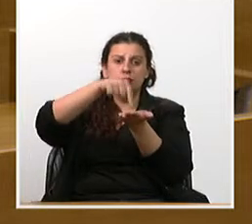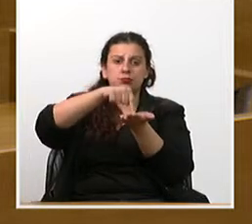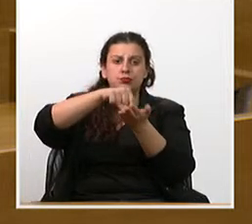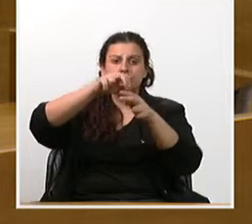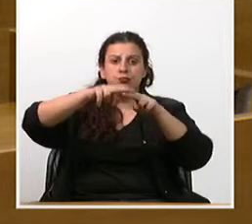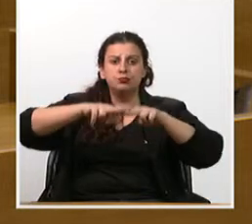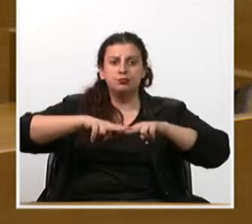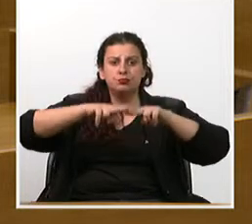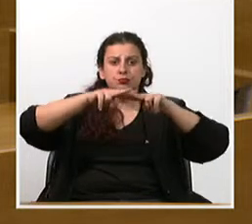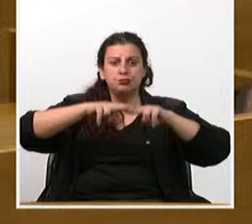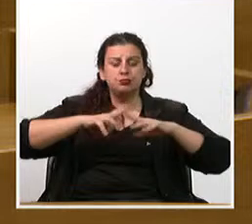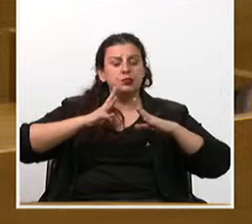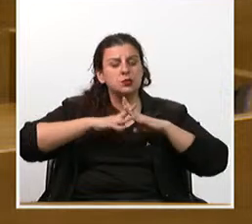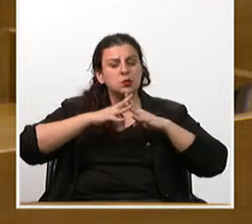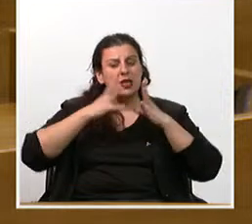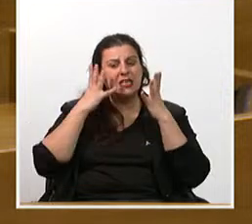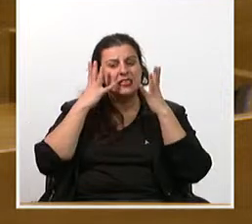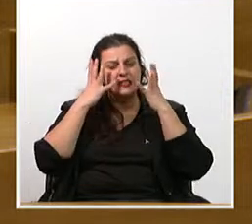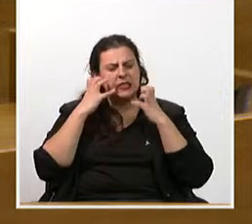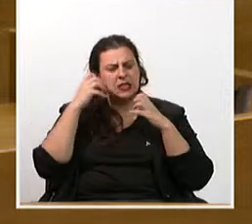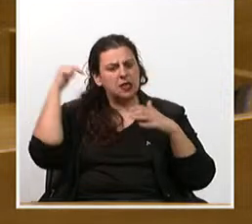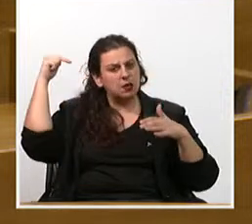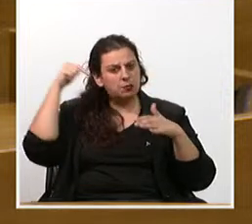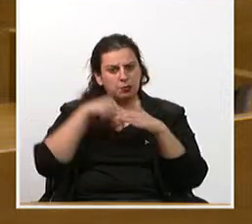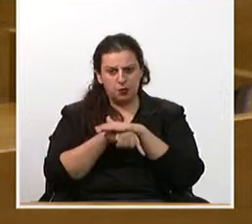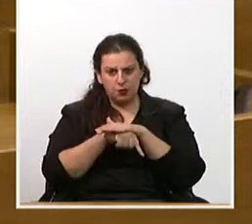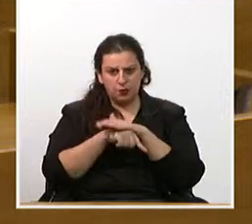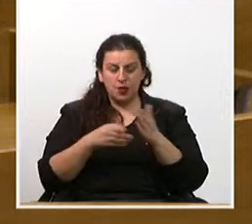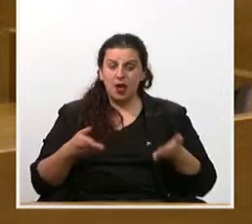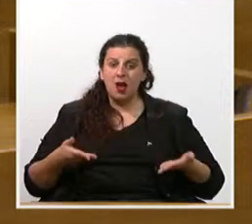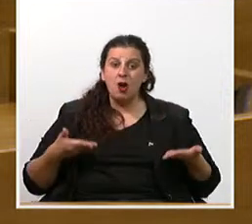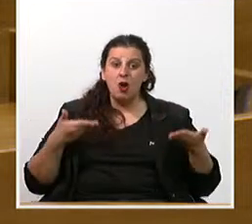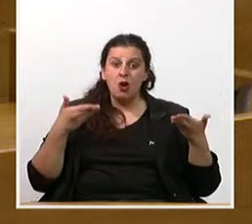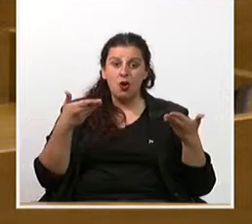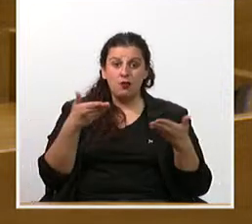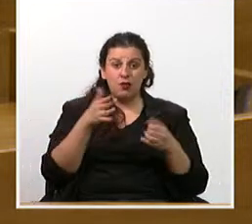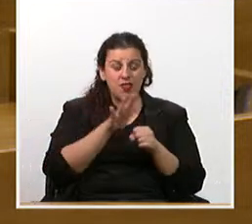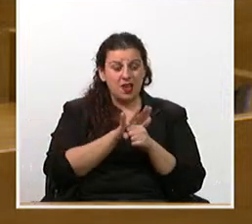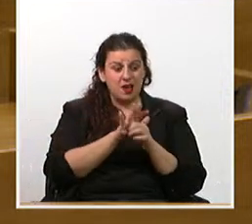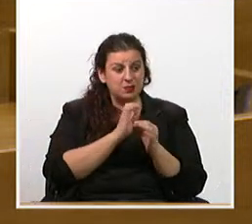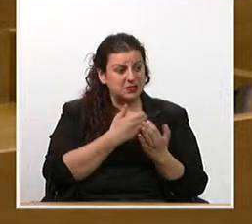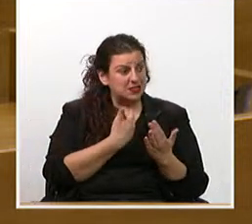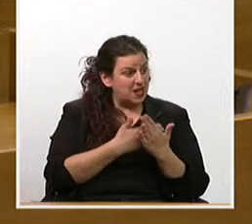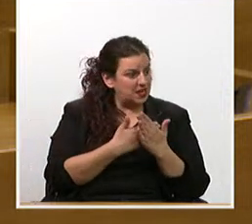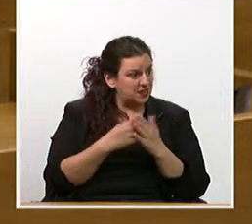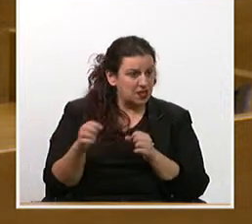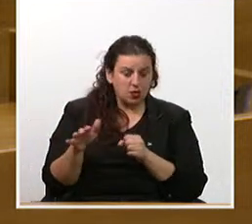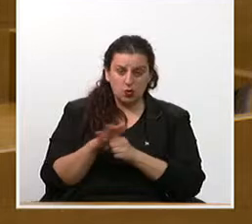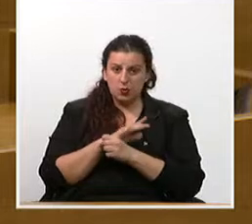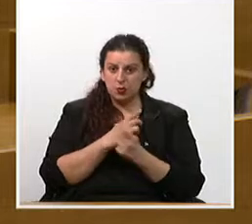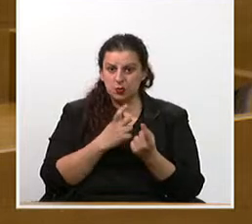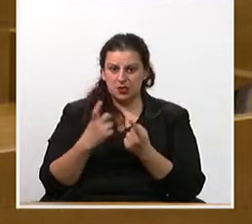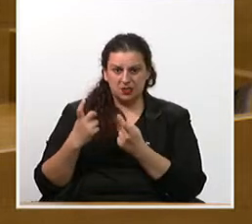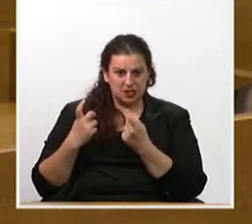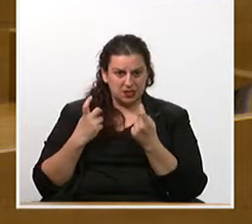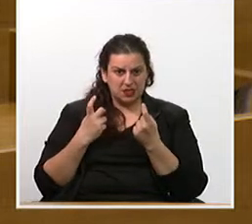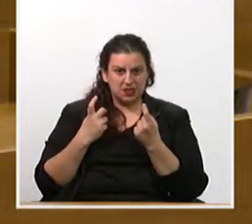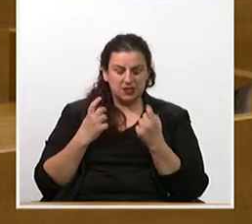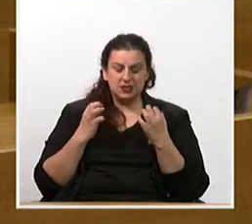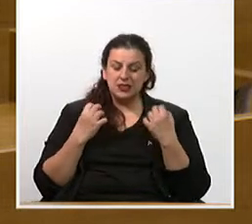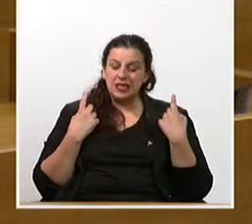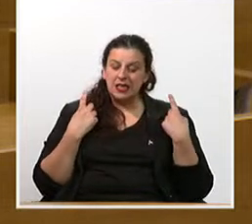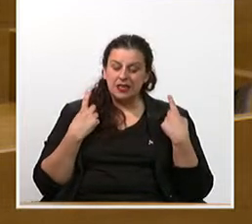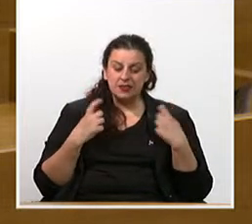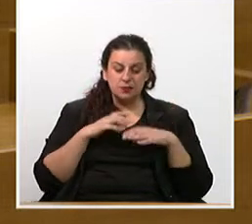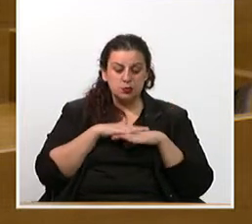estructural seria y profunda que ofrezca al campo las garantías y coberturas necesarias necesitamos que el